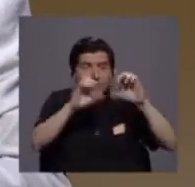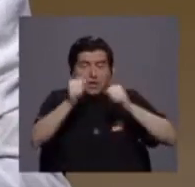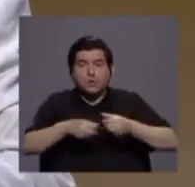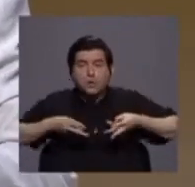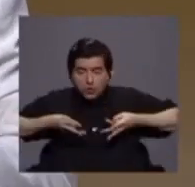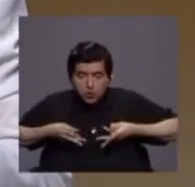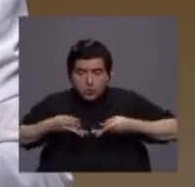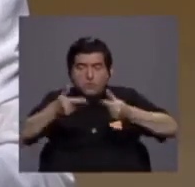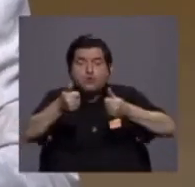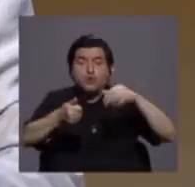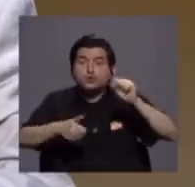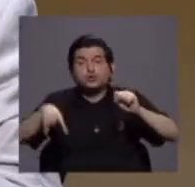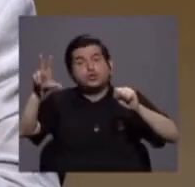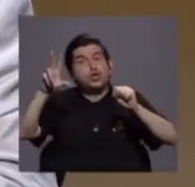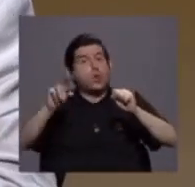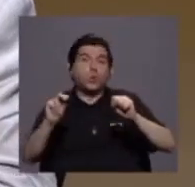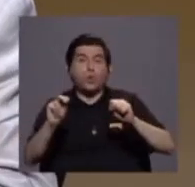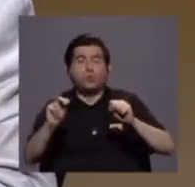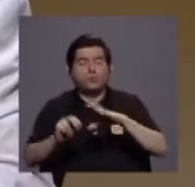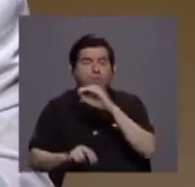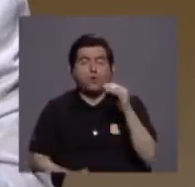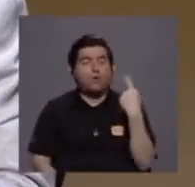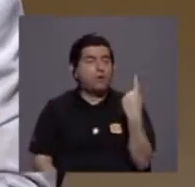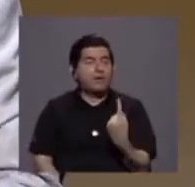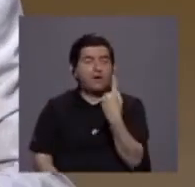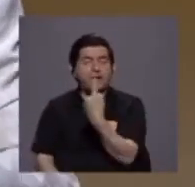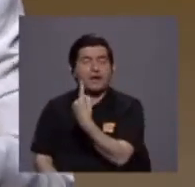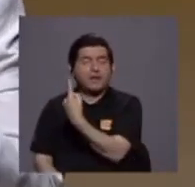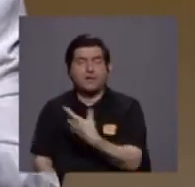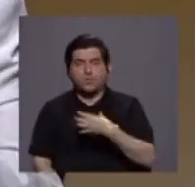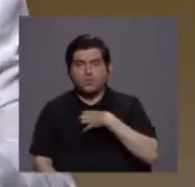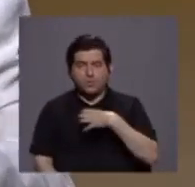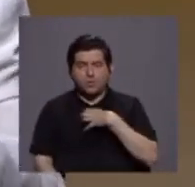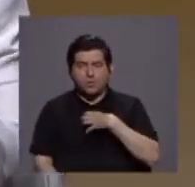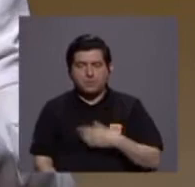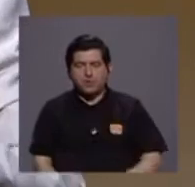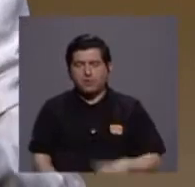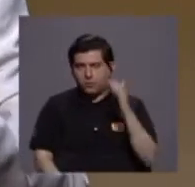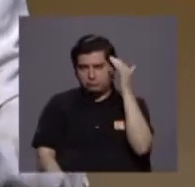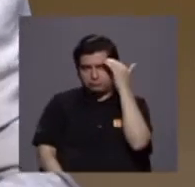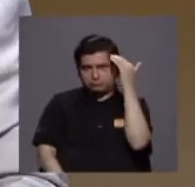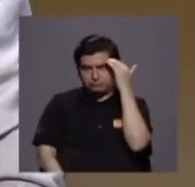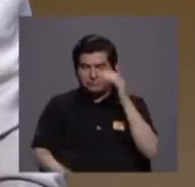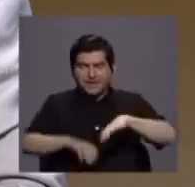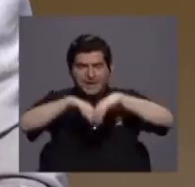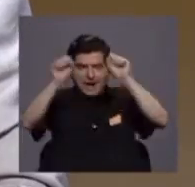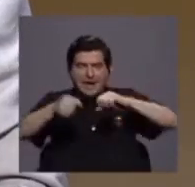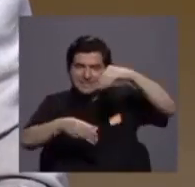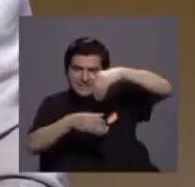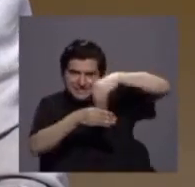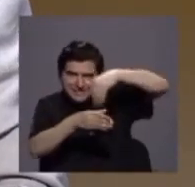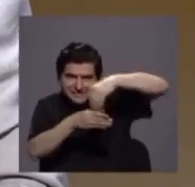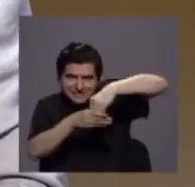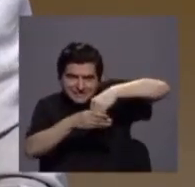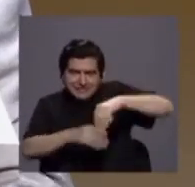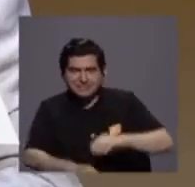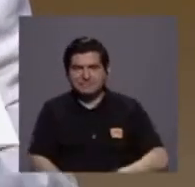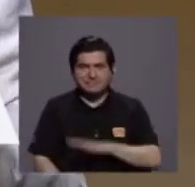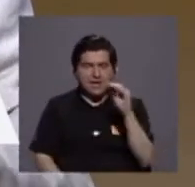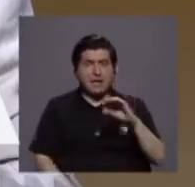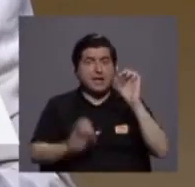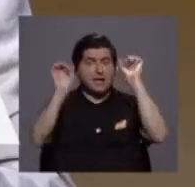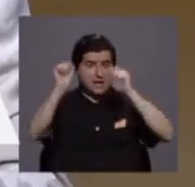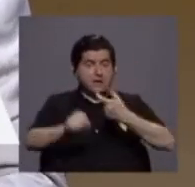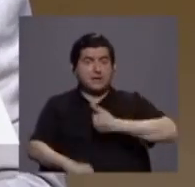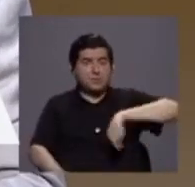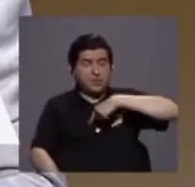flujo o puede no haber un flujo o cómo cada persona lleva de sus propios bagajes a estos sistemas y puede incluso causarnos